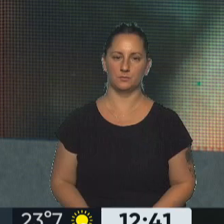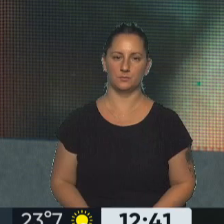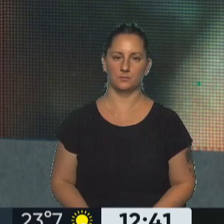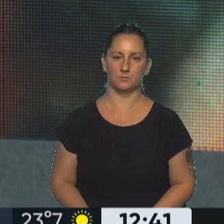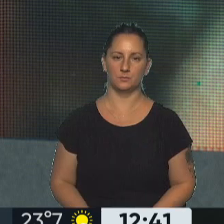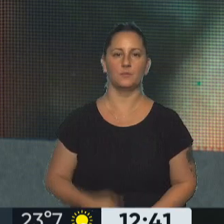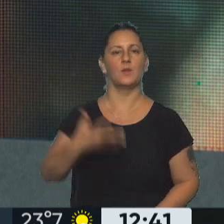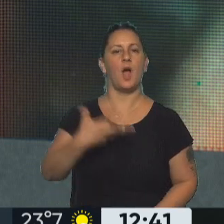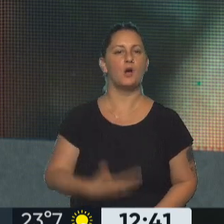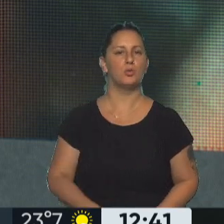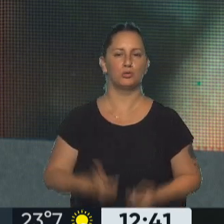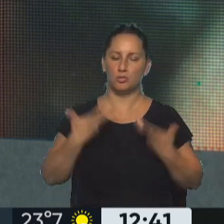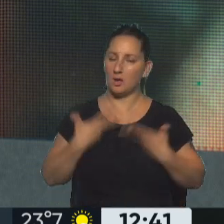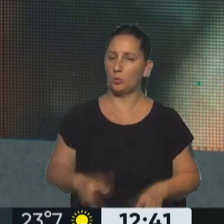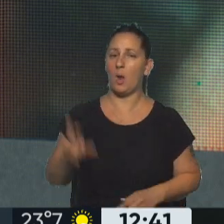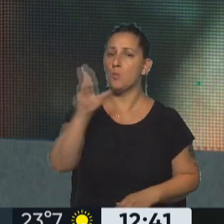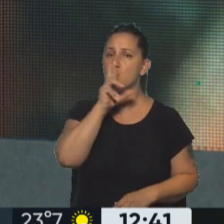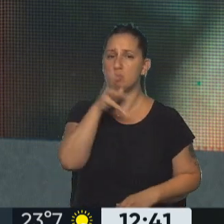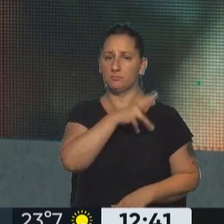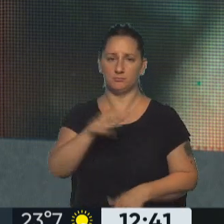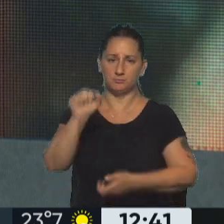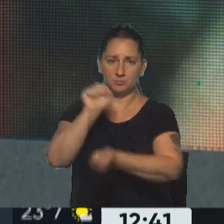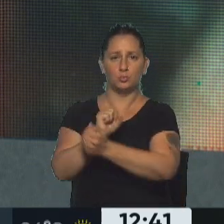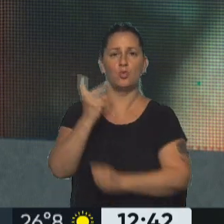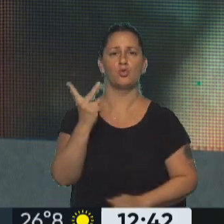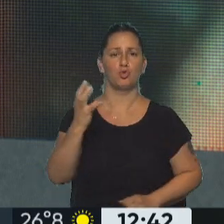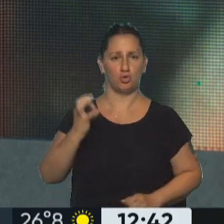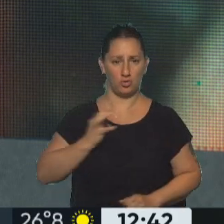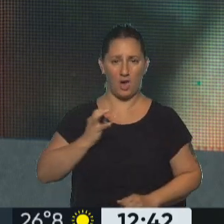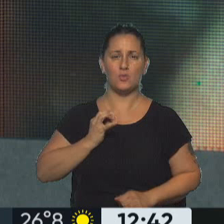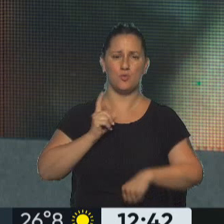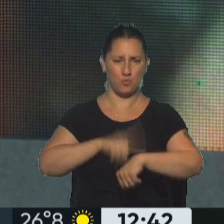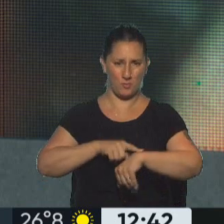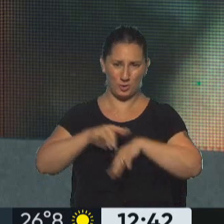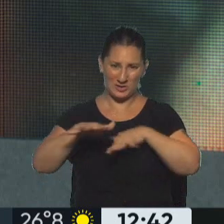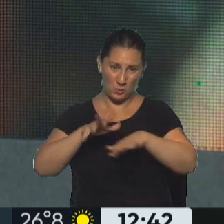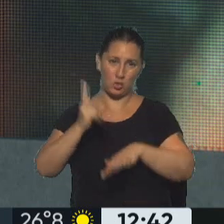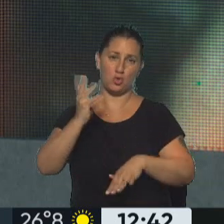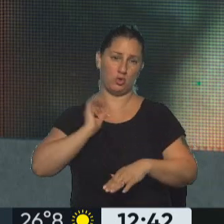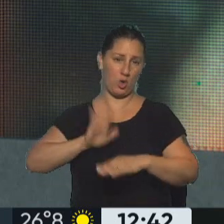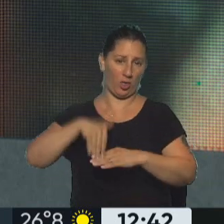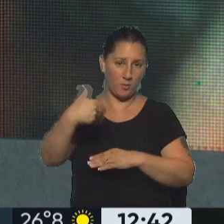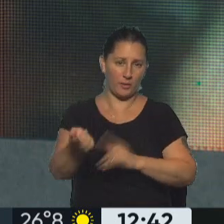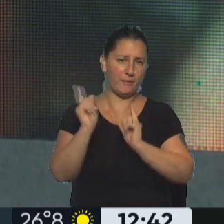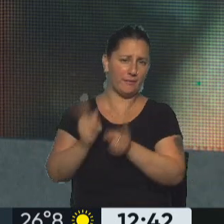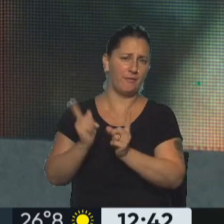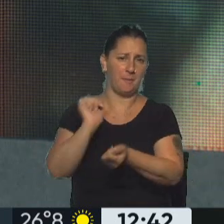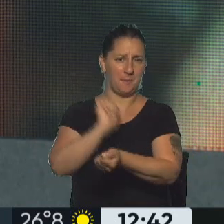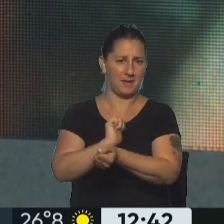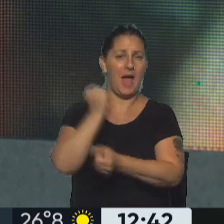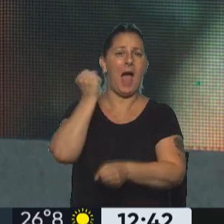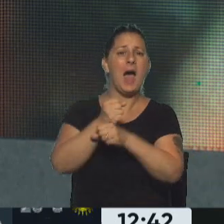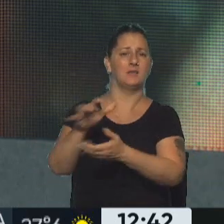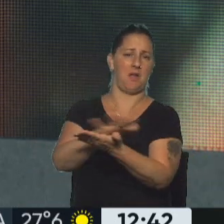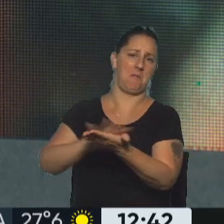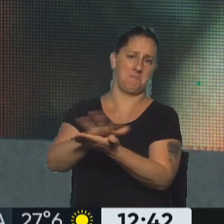un aborto espontáneo una mujer detenida dos años después de atravesar esas circunstancia y llega finalmente la